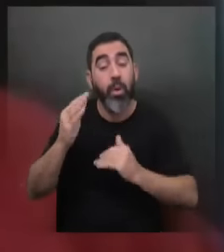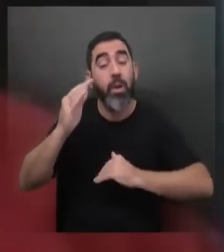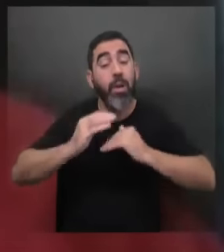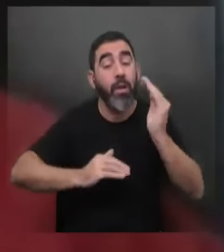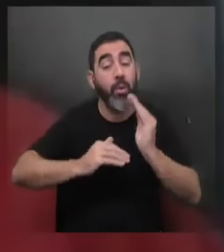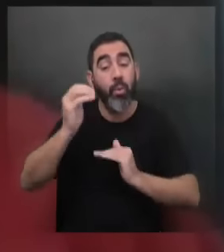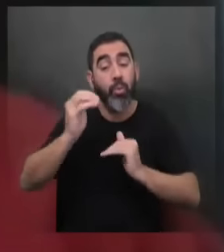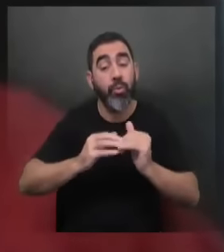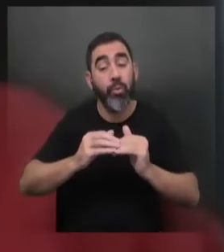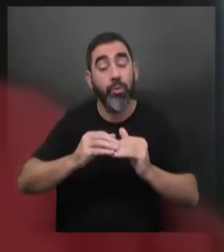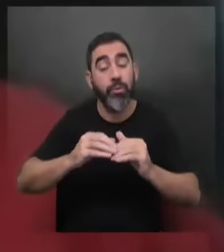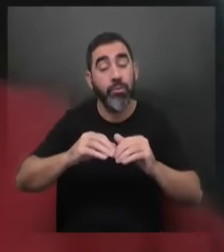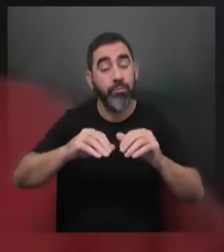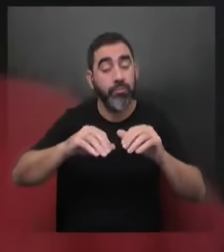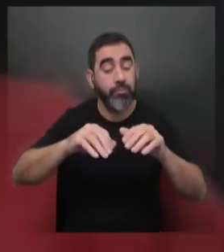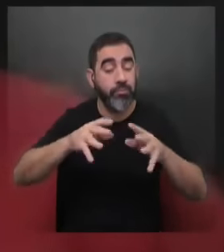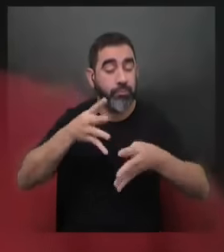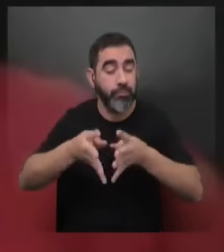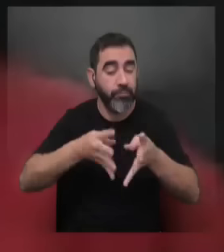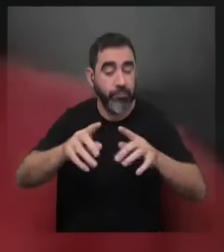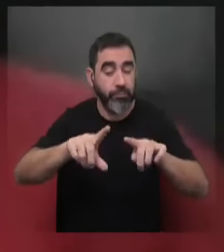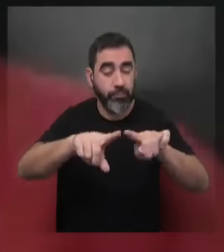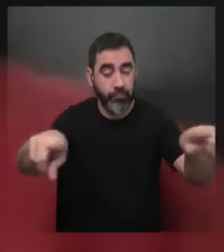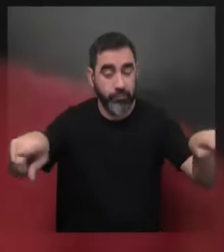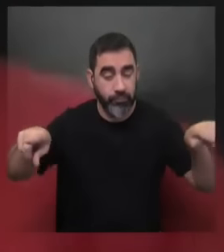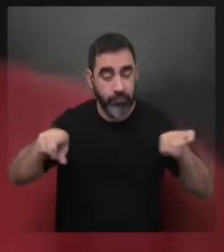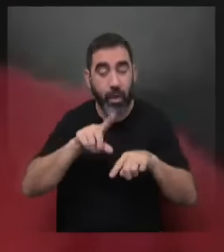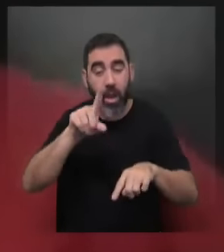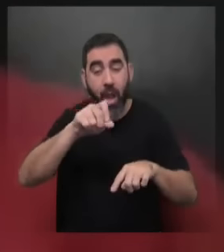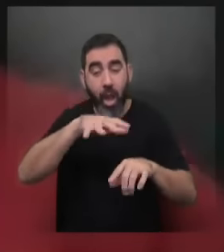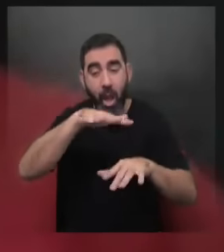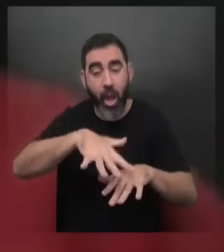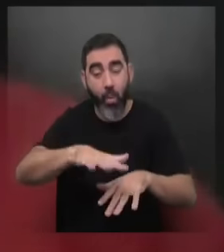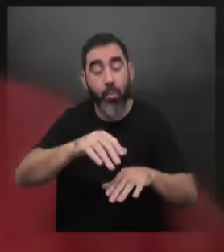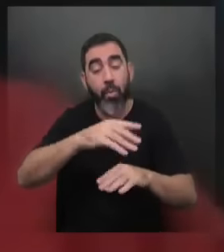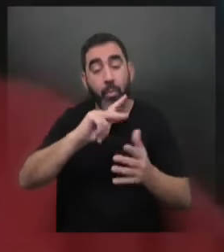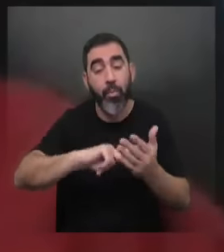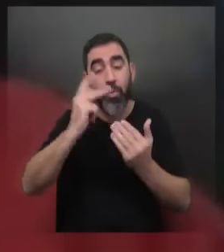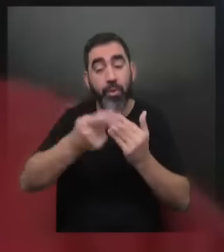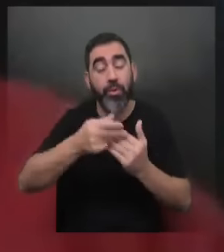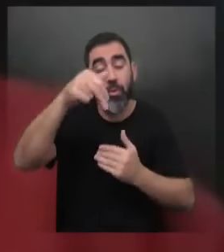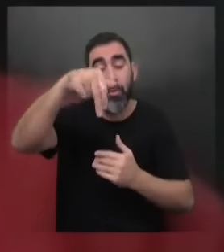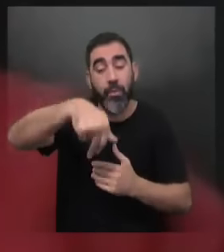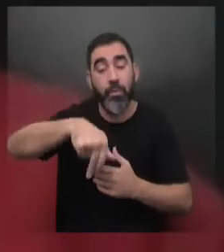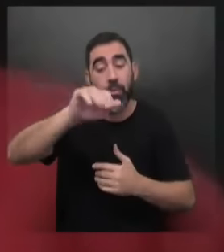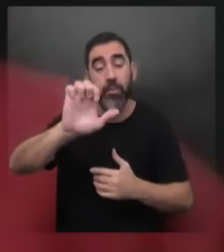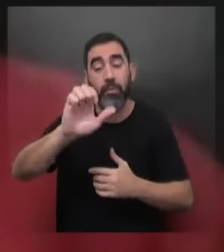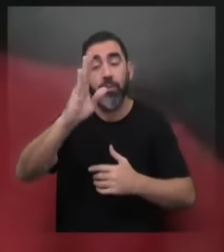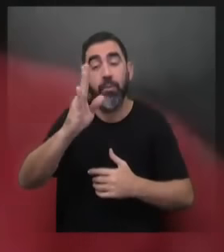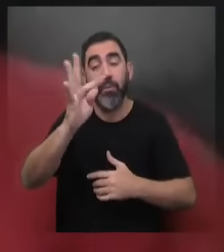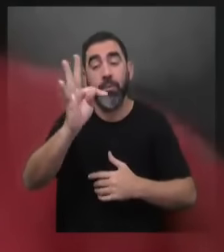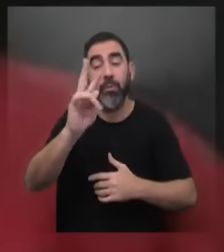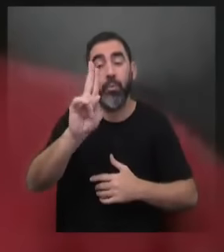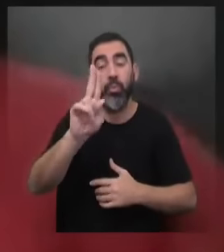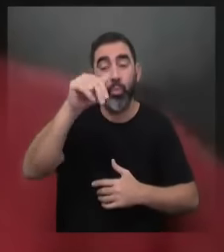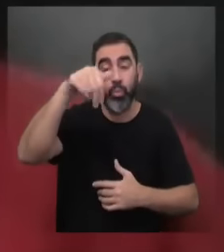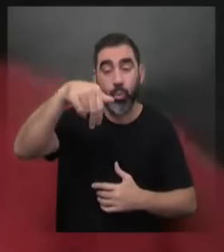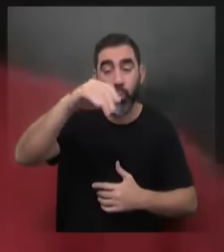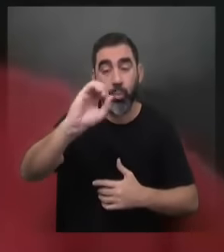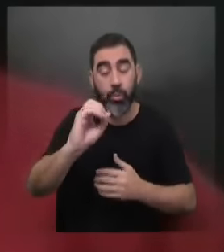del polder o reserva en el marco del del proyecto Neptuno no donde eh